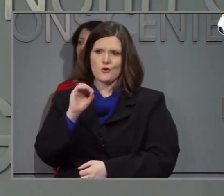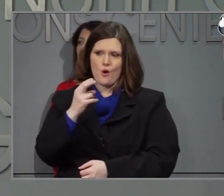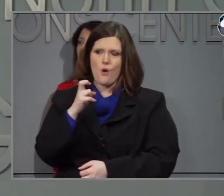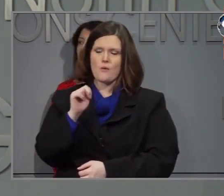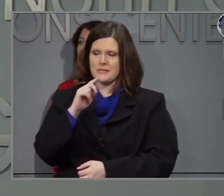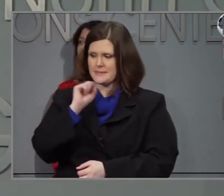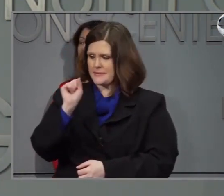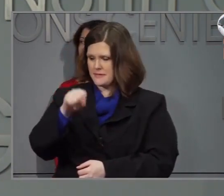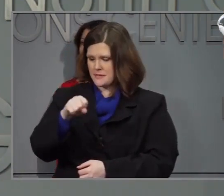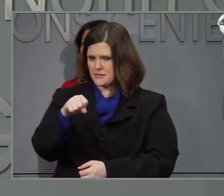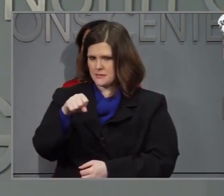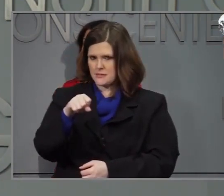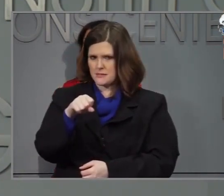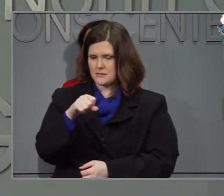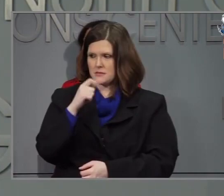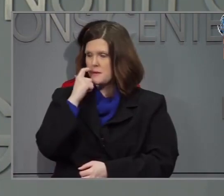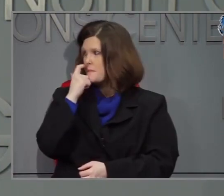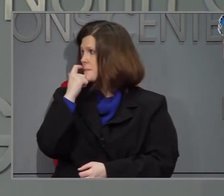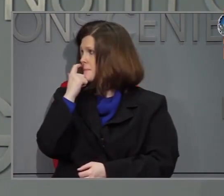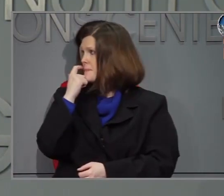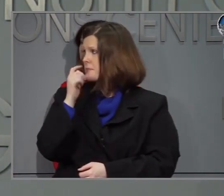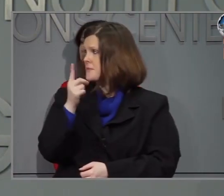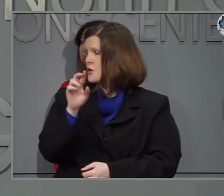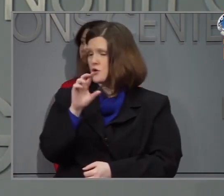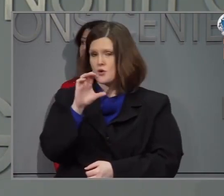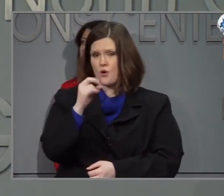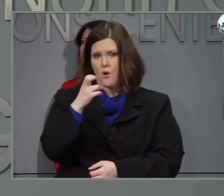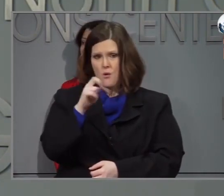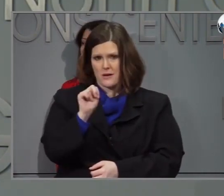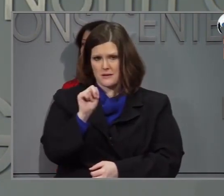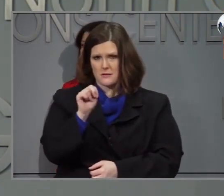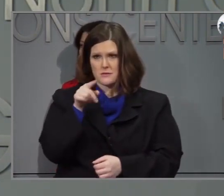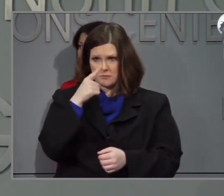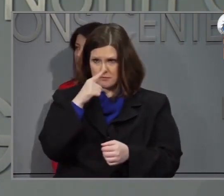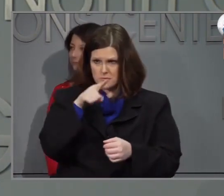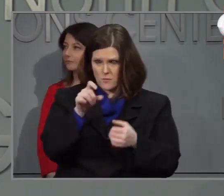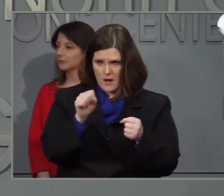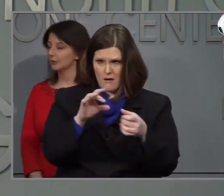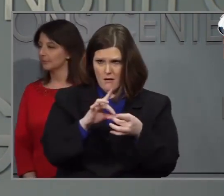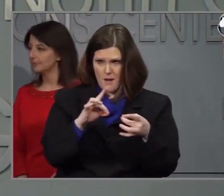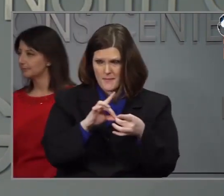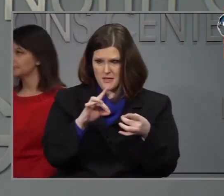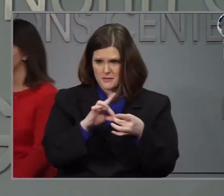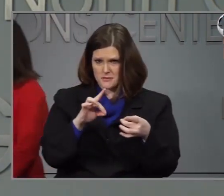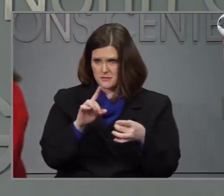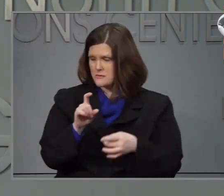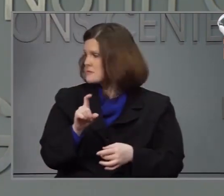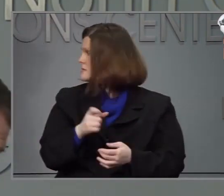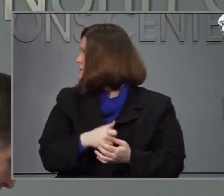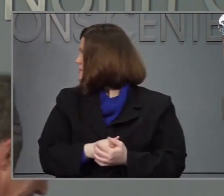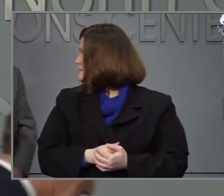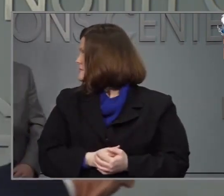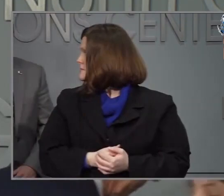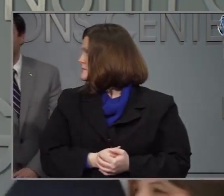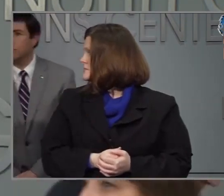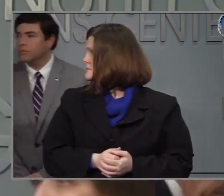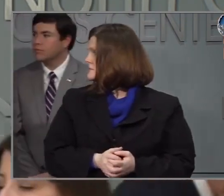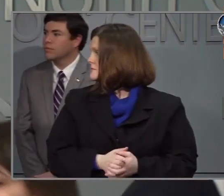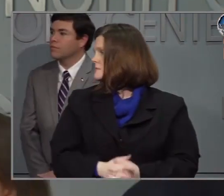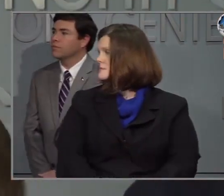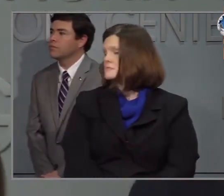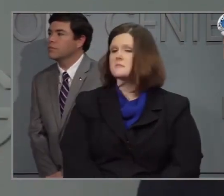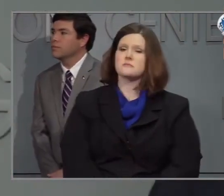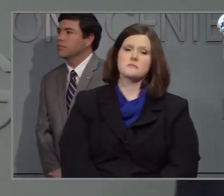doctora cohen afirma que esa es la respuesta no sé si tiene algún comentario doctora con